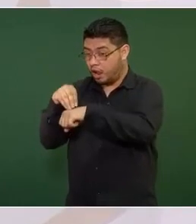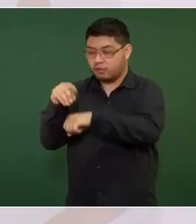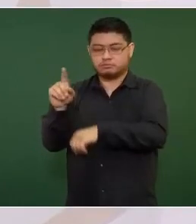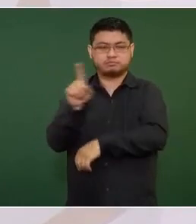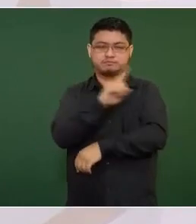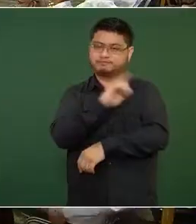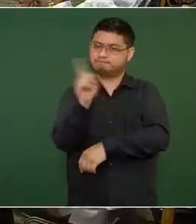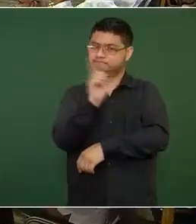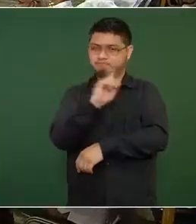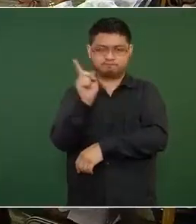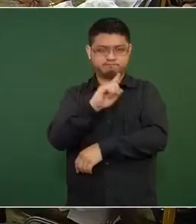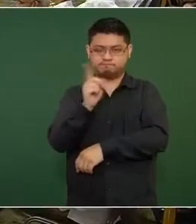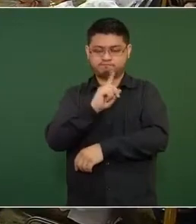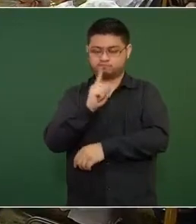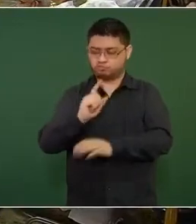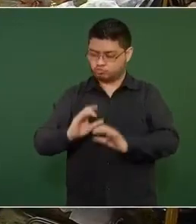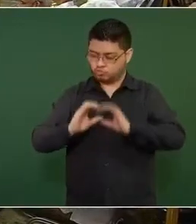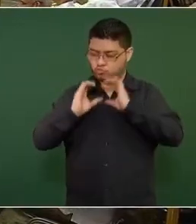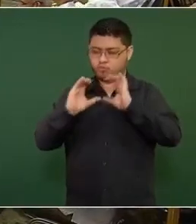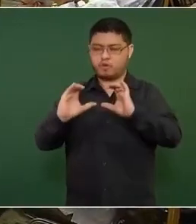nuevos.